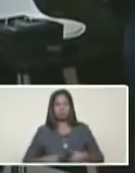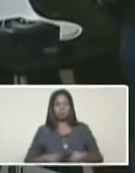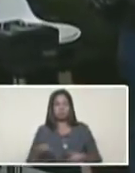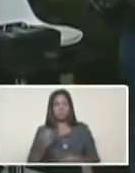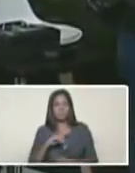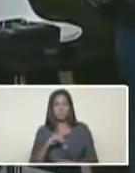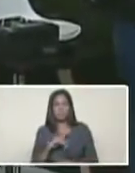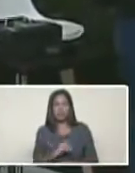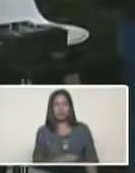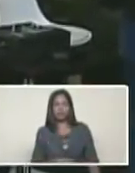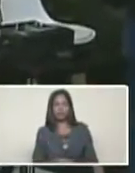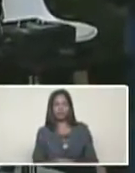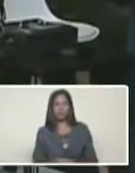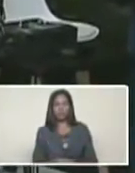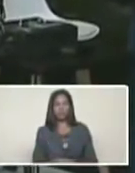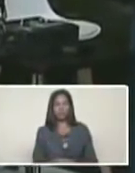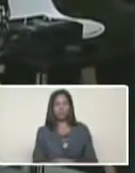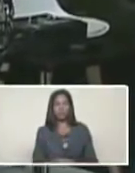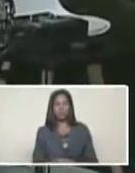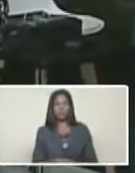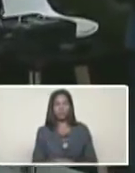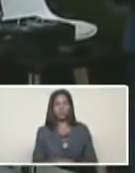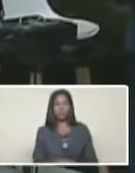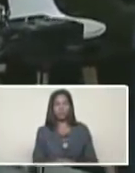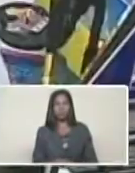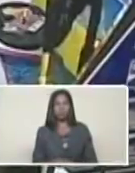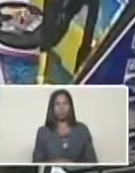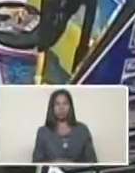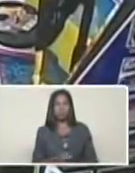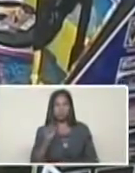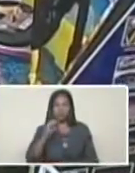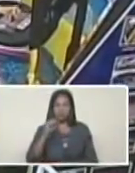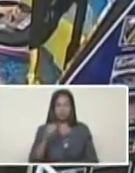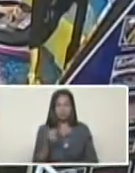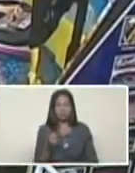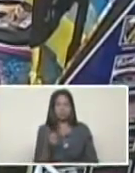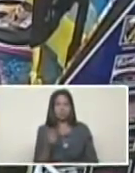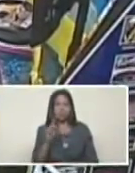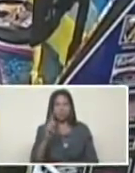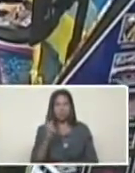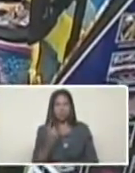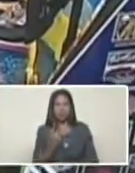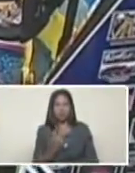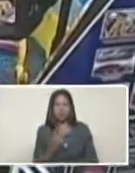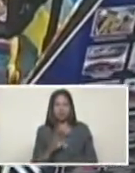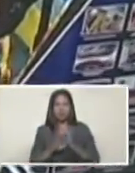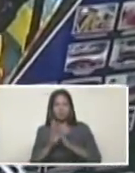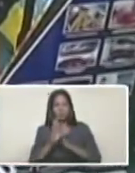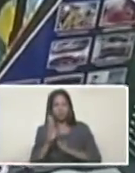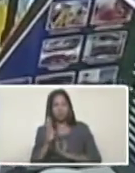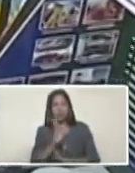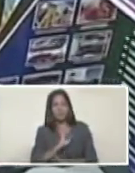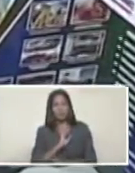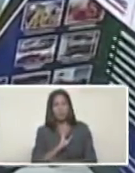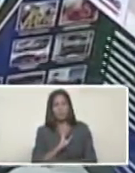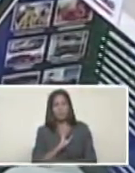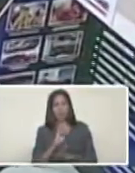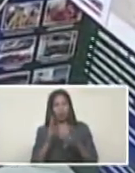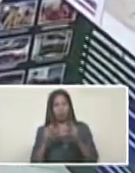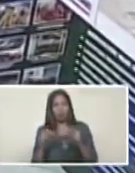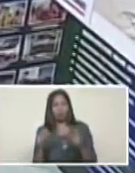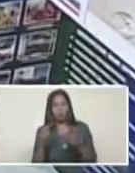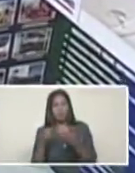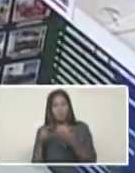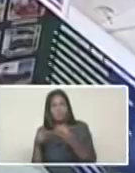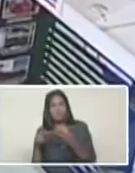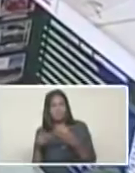vehículo... sí, nada. Se llama... desarrollado a partir de materiales desechos